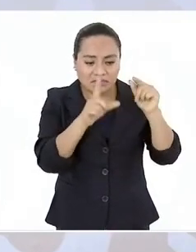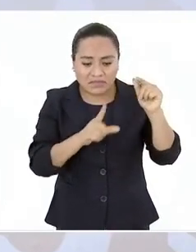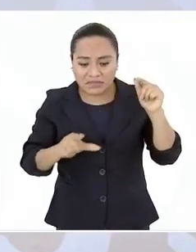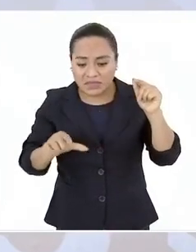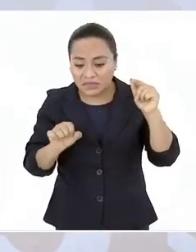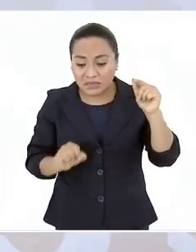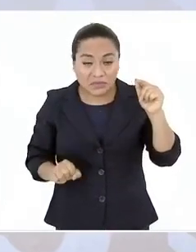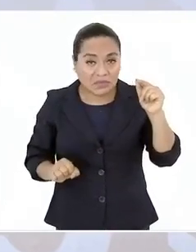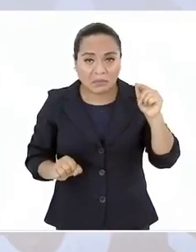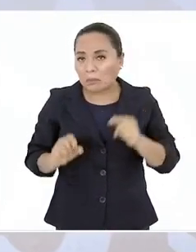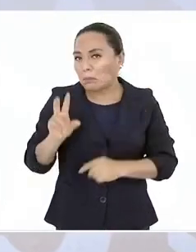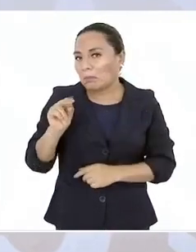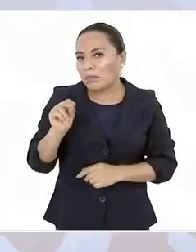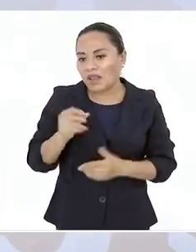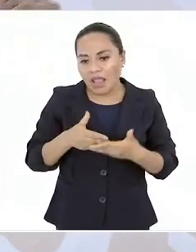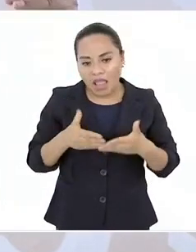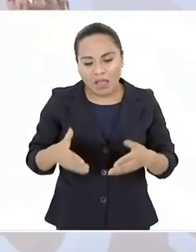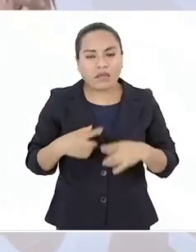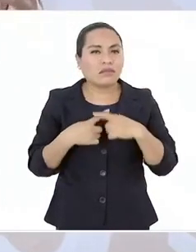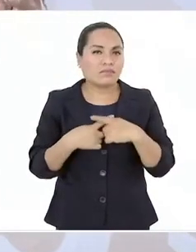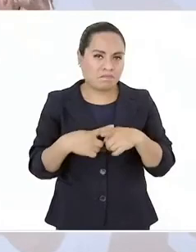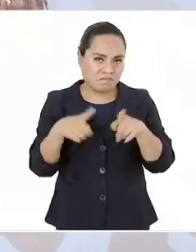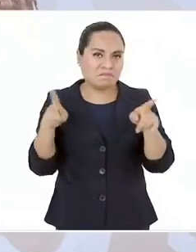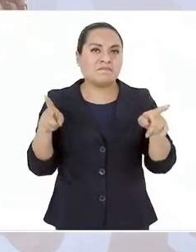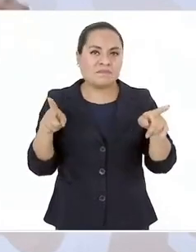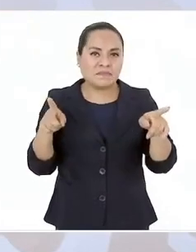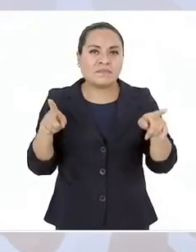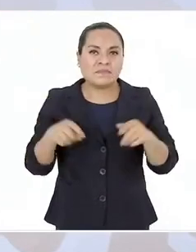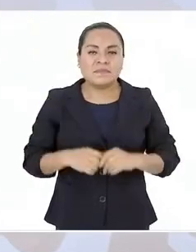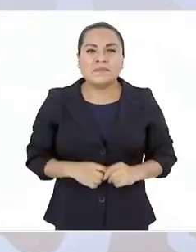distinto. Ahora estamos